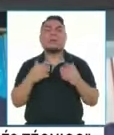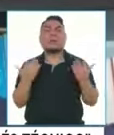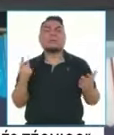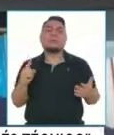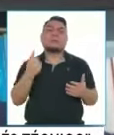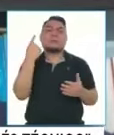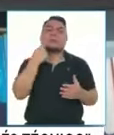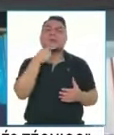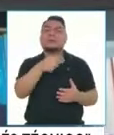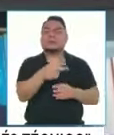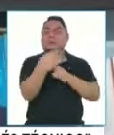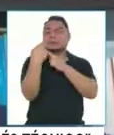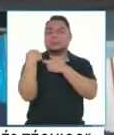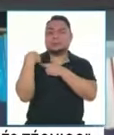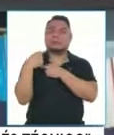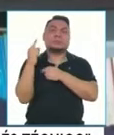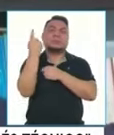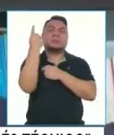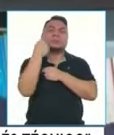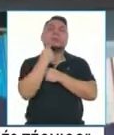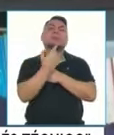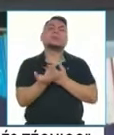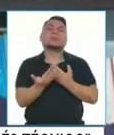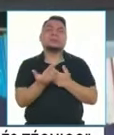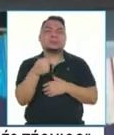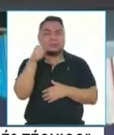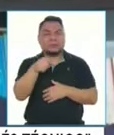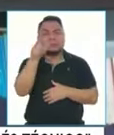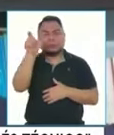es que represente, primero, que sea,